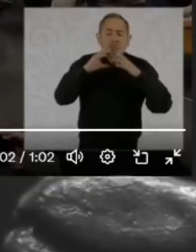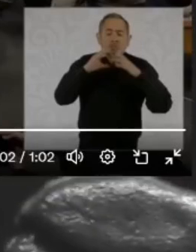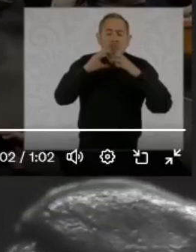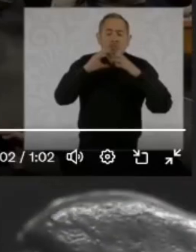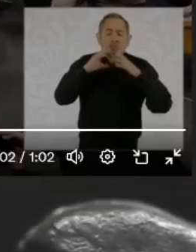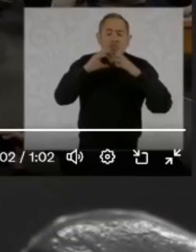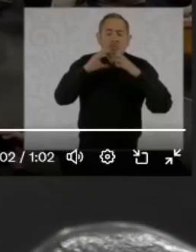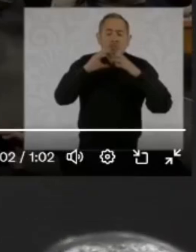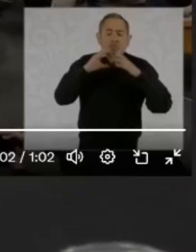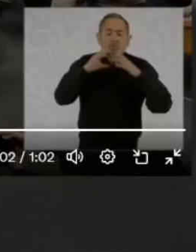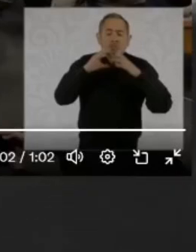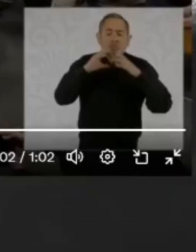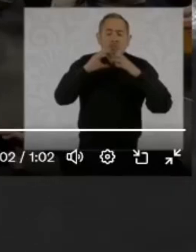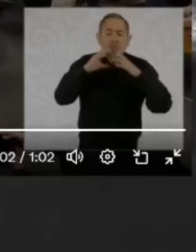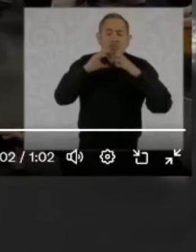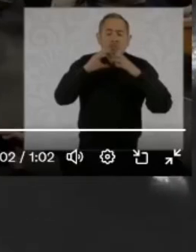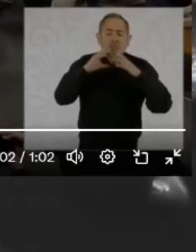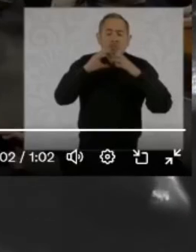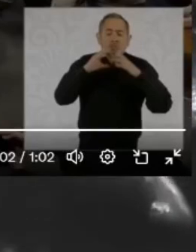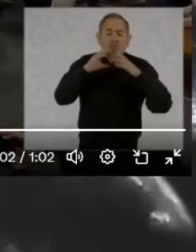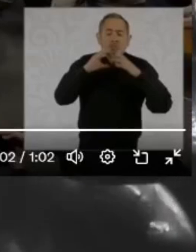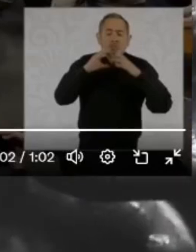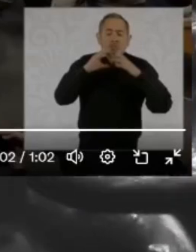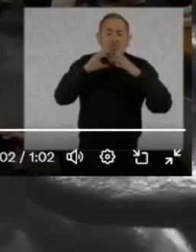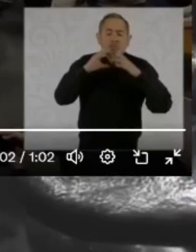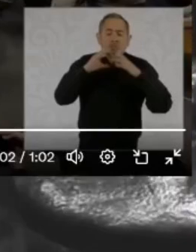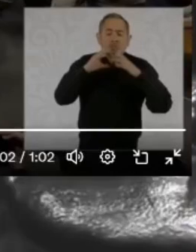esa señora estuvo con ellos toda la vida, inclusive los cuidó.